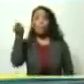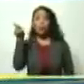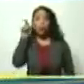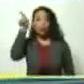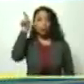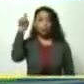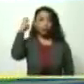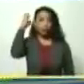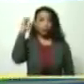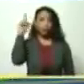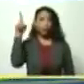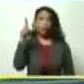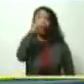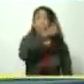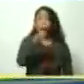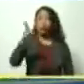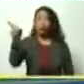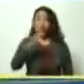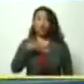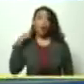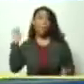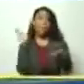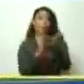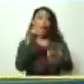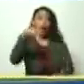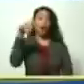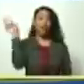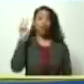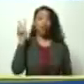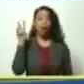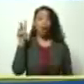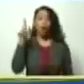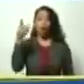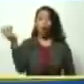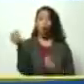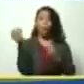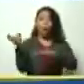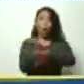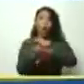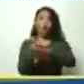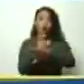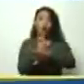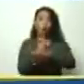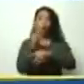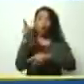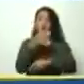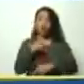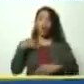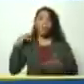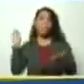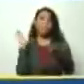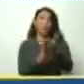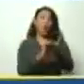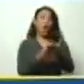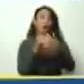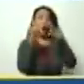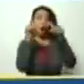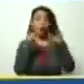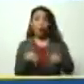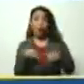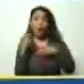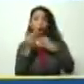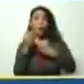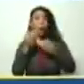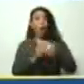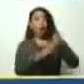tu gente la que tú quieres imponer en Venezuela Borrell como gobierno la que tú quieres imponer como